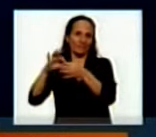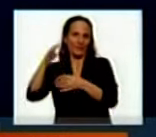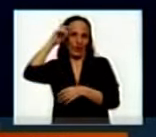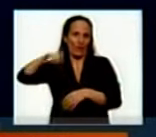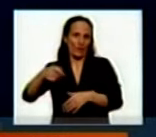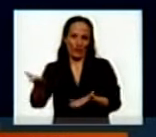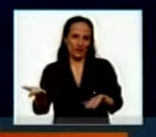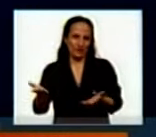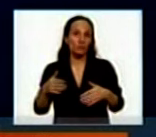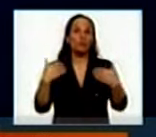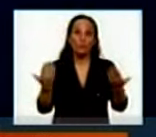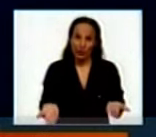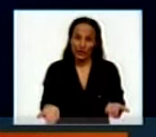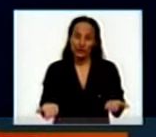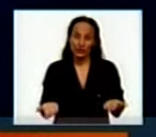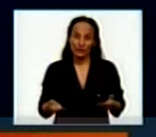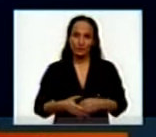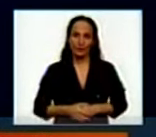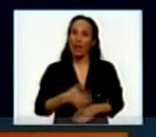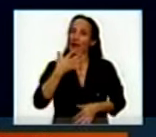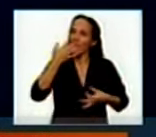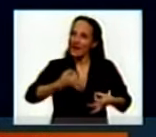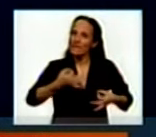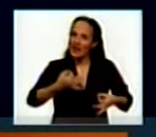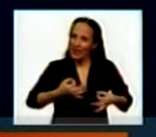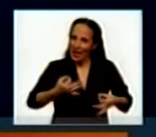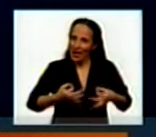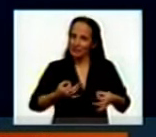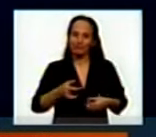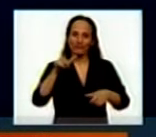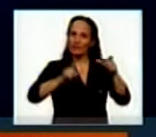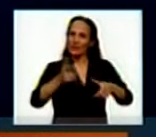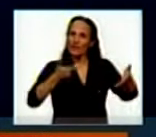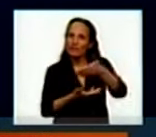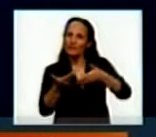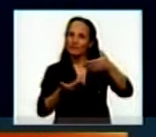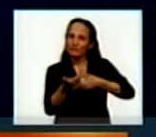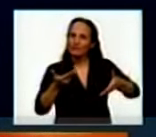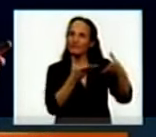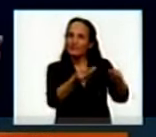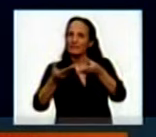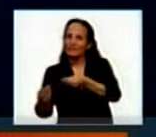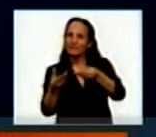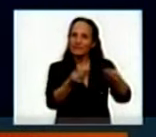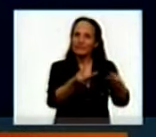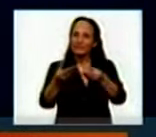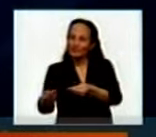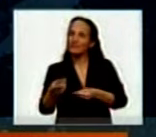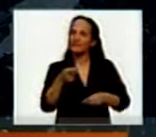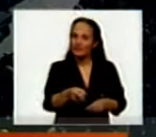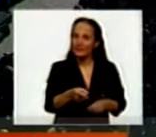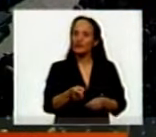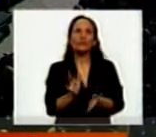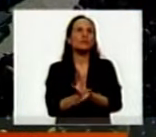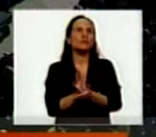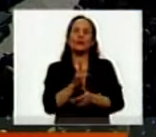Por eso, la verdad, la solidaridad, entendida como este concepto más amplio, porque los